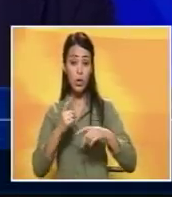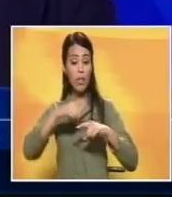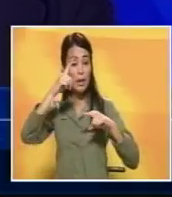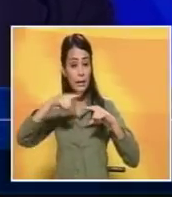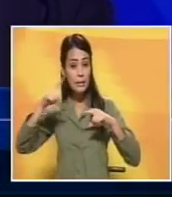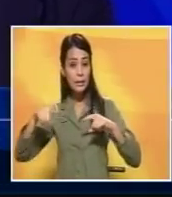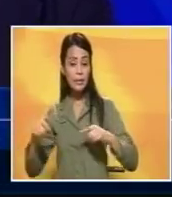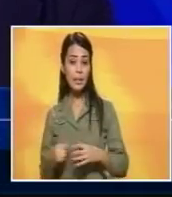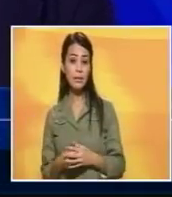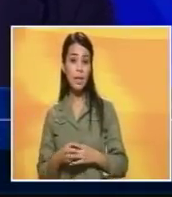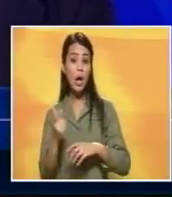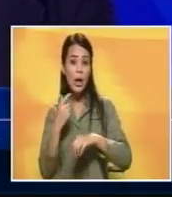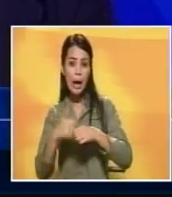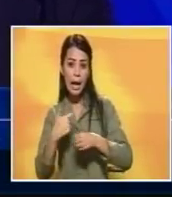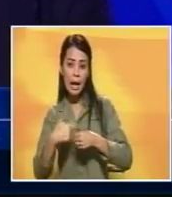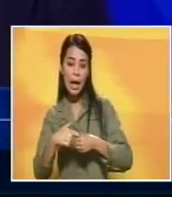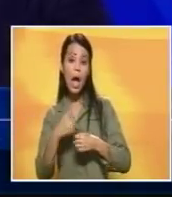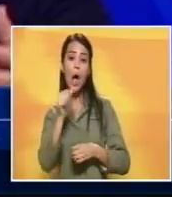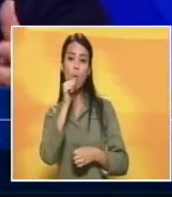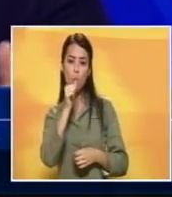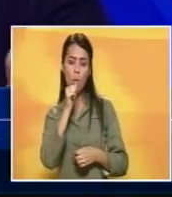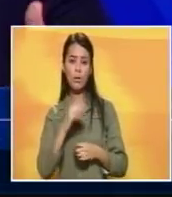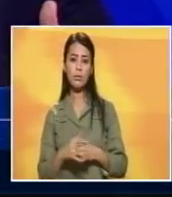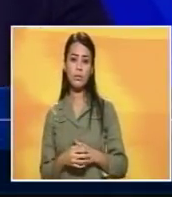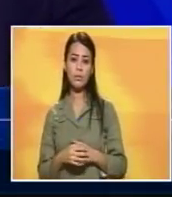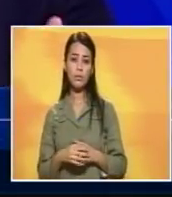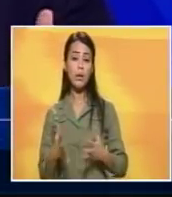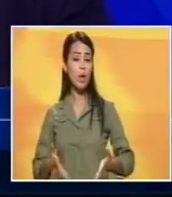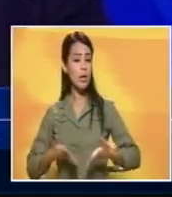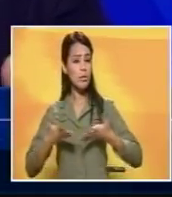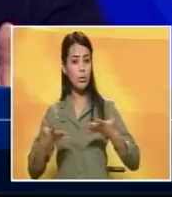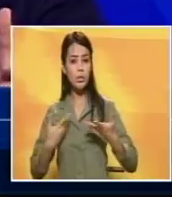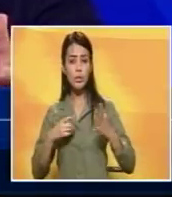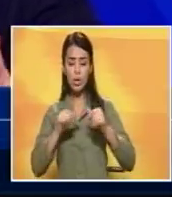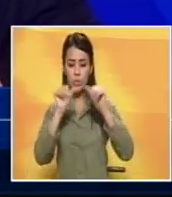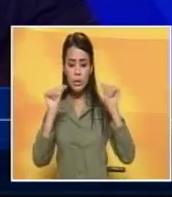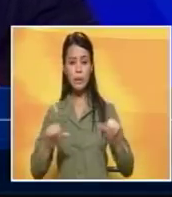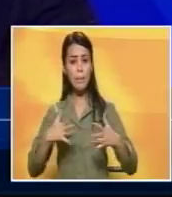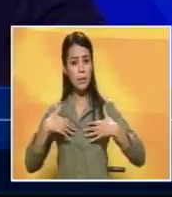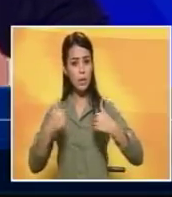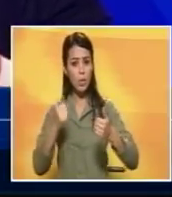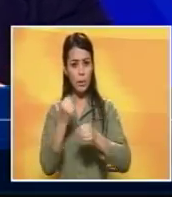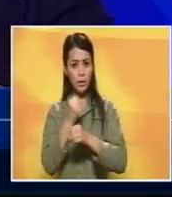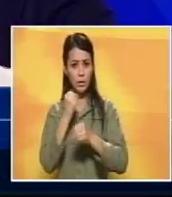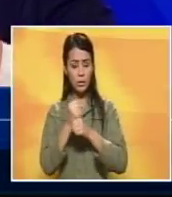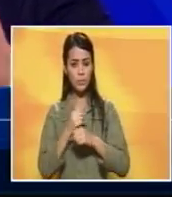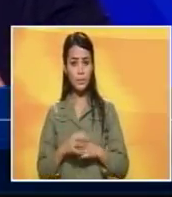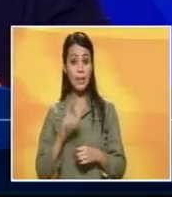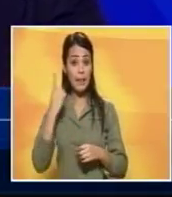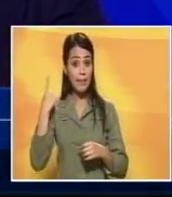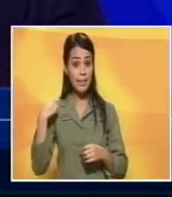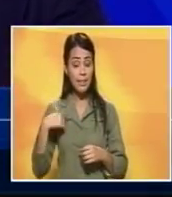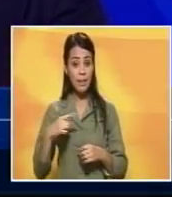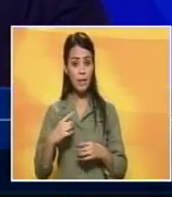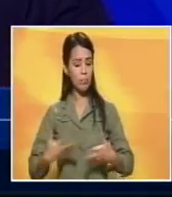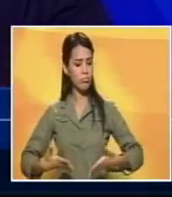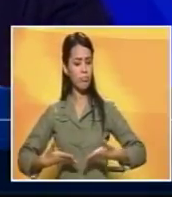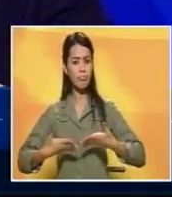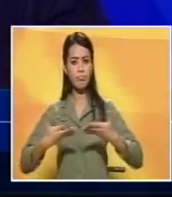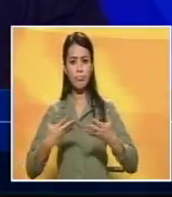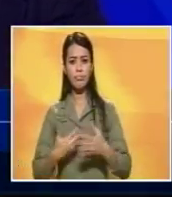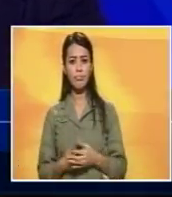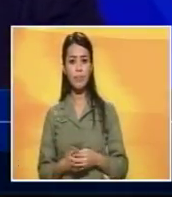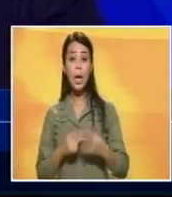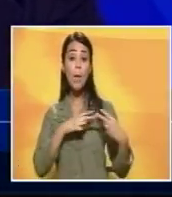electricidad, con gas, con agua, garantizando un sistema de salud para que el trabajador tenga disposición